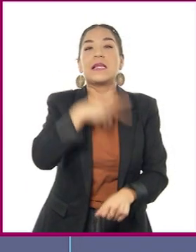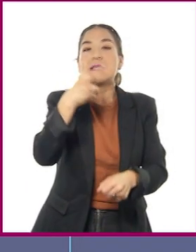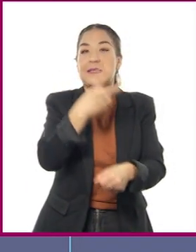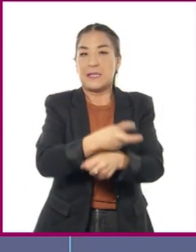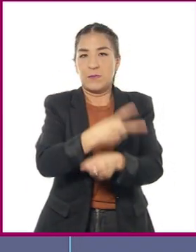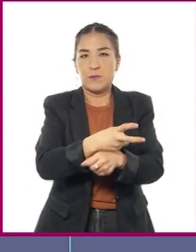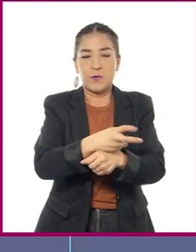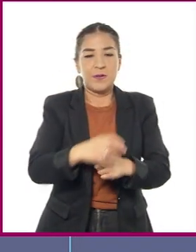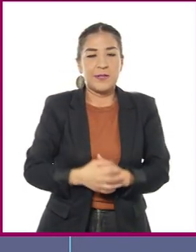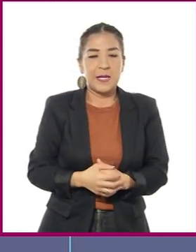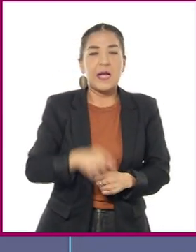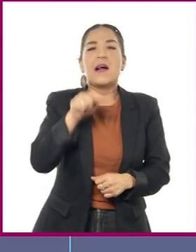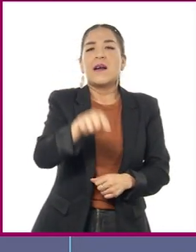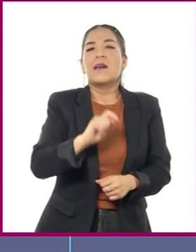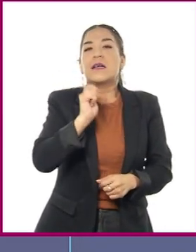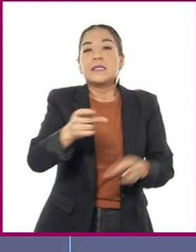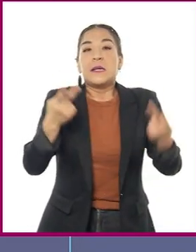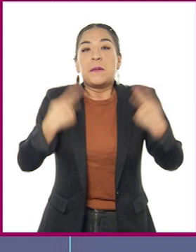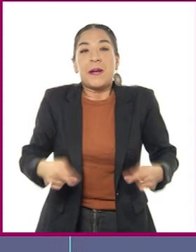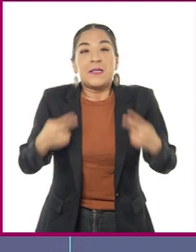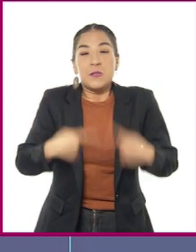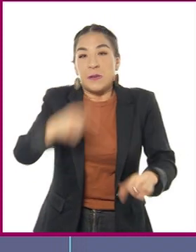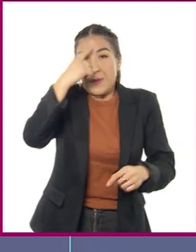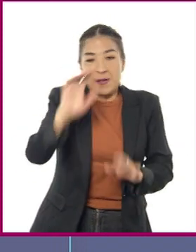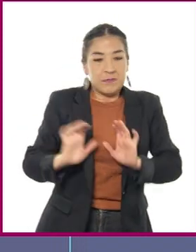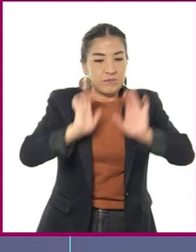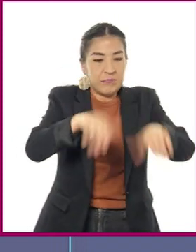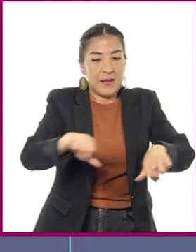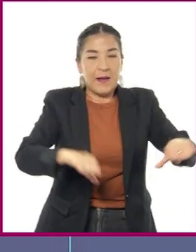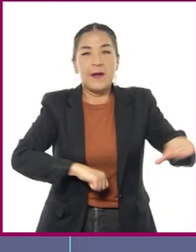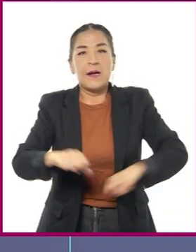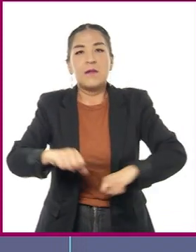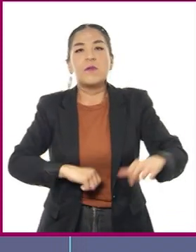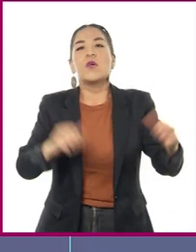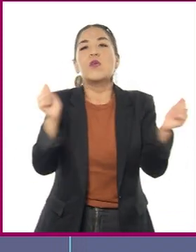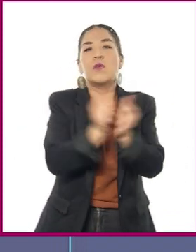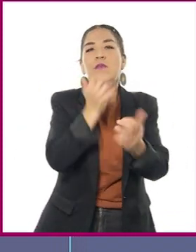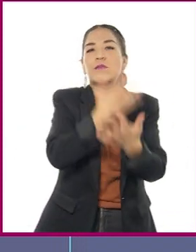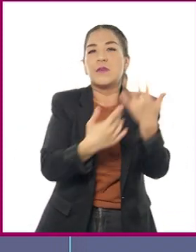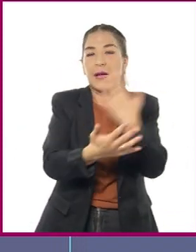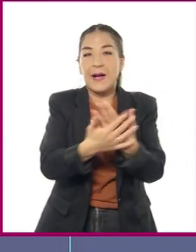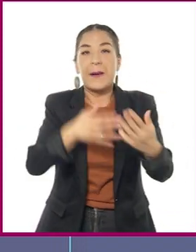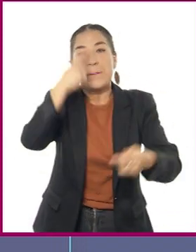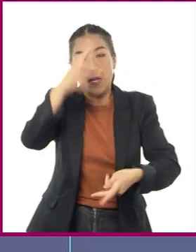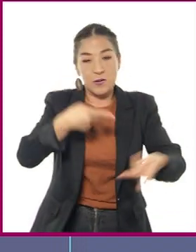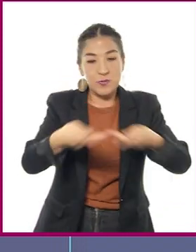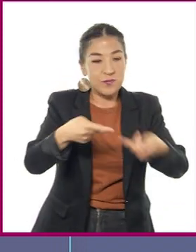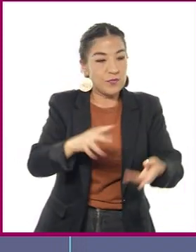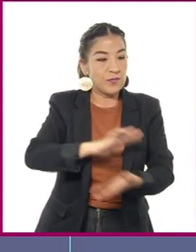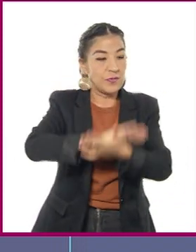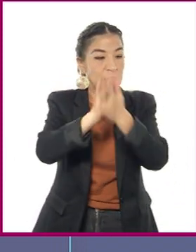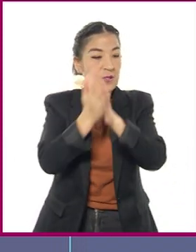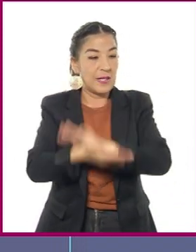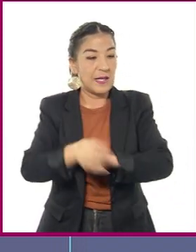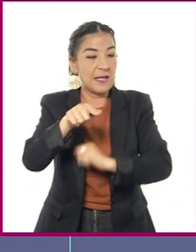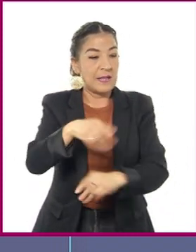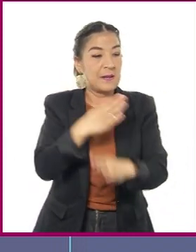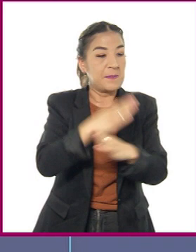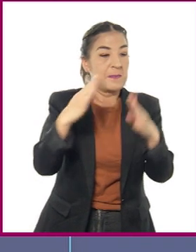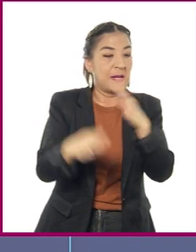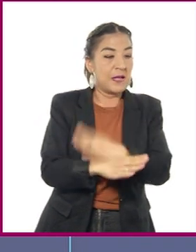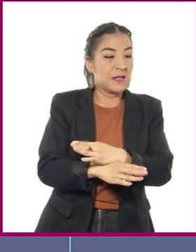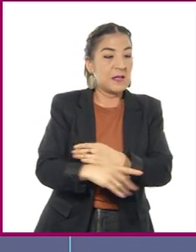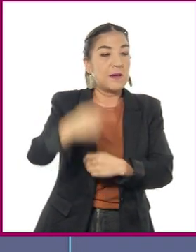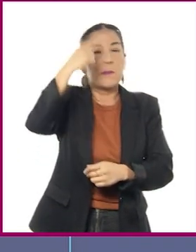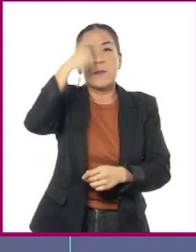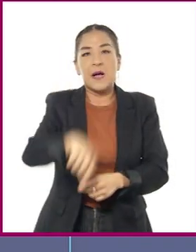secundario es el que incluye a las actividades que se encargan de la transformación de las materias primas para